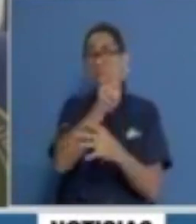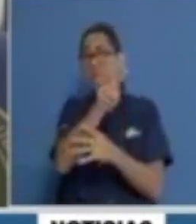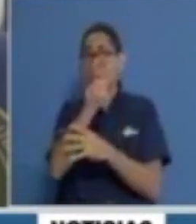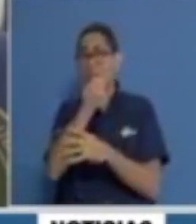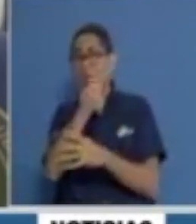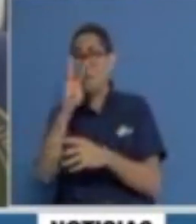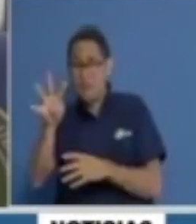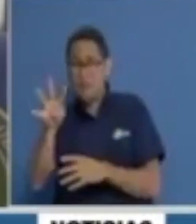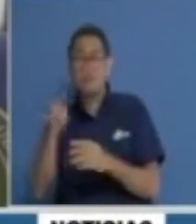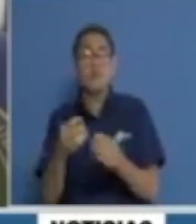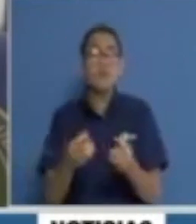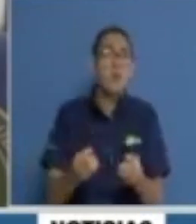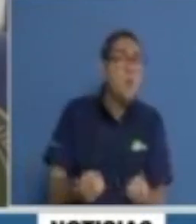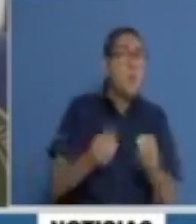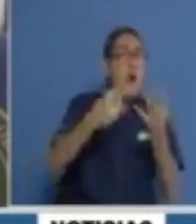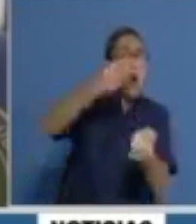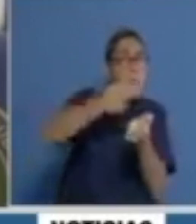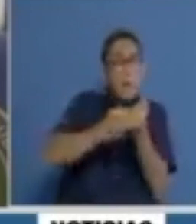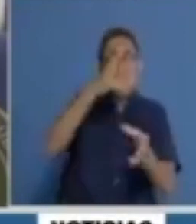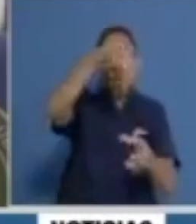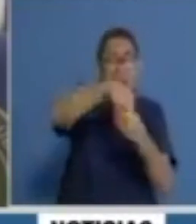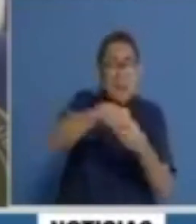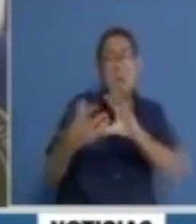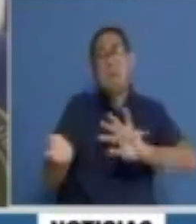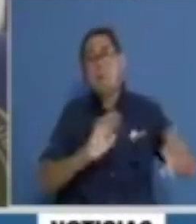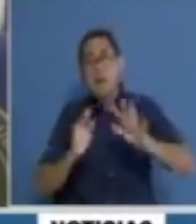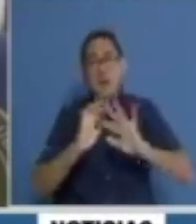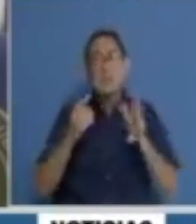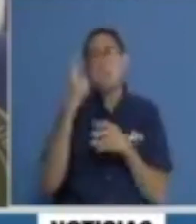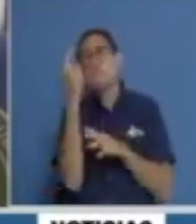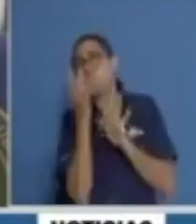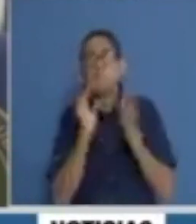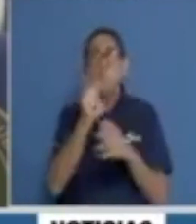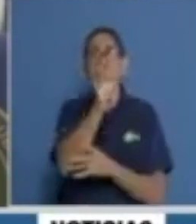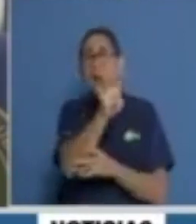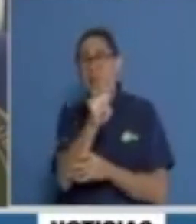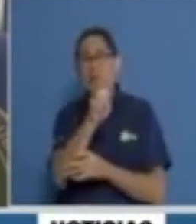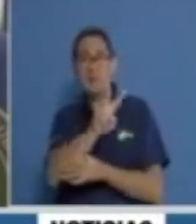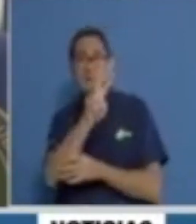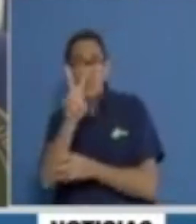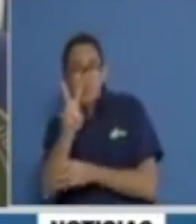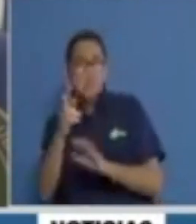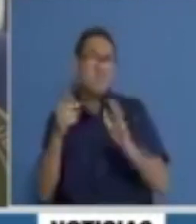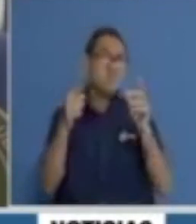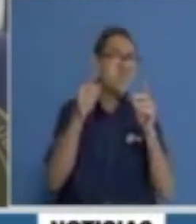número de hospitalizaciones que se estimaban tener para el día 2 de mayo variaba entre 422 y